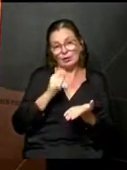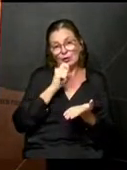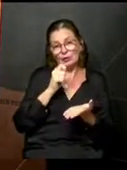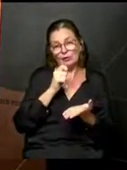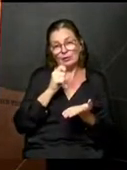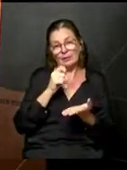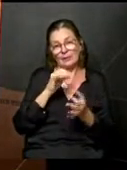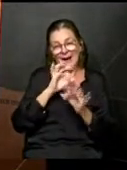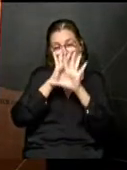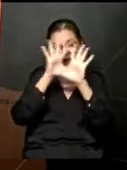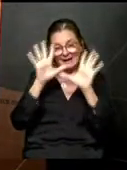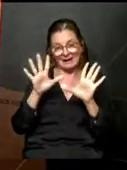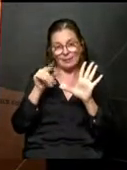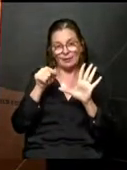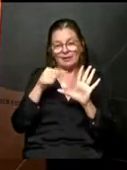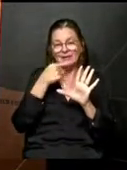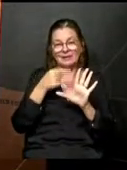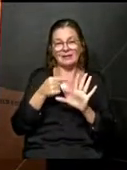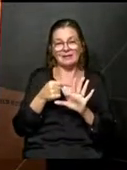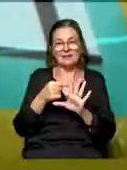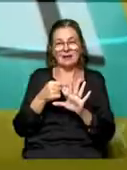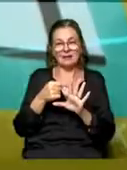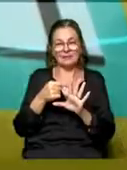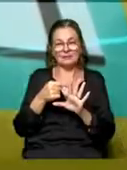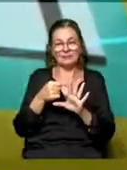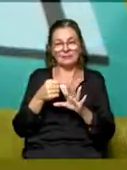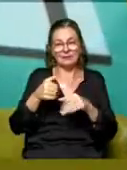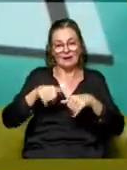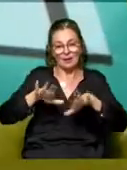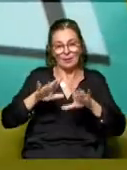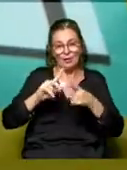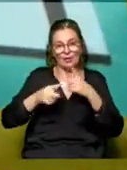para aclarar por qué decía Lustenberg recién, dejémonos de